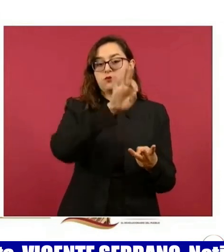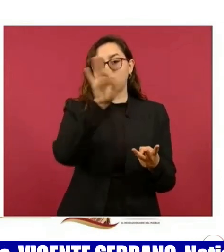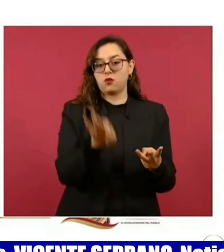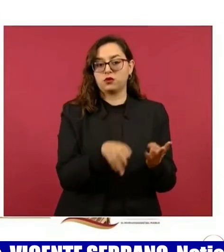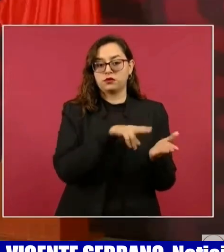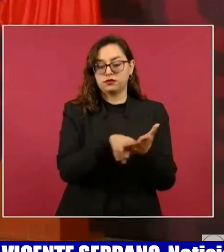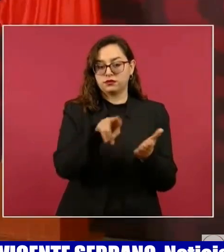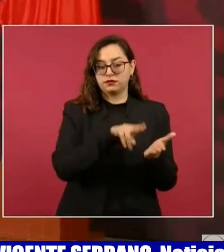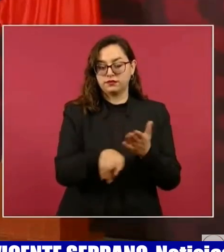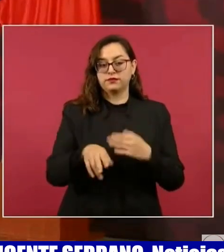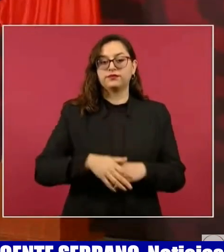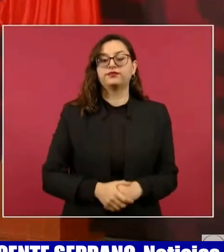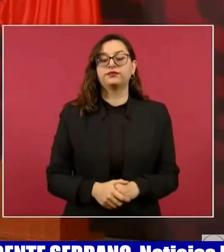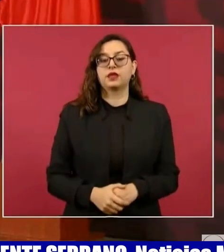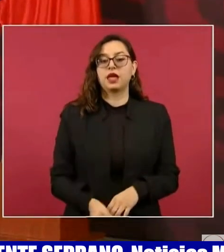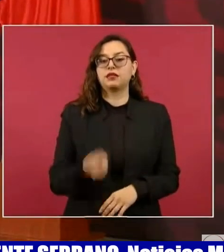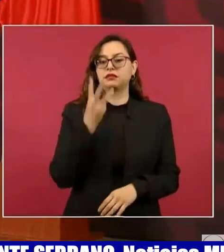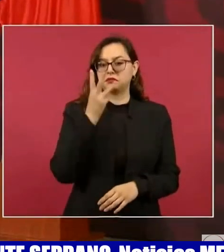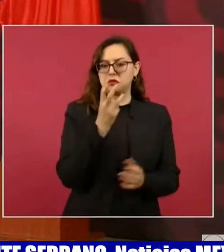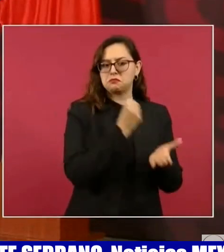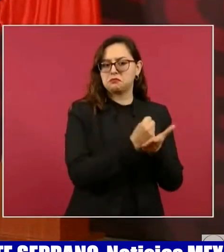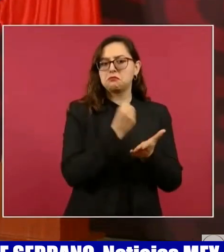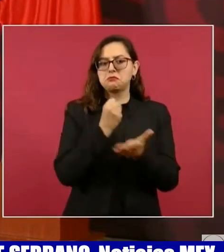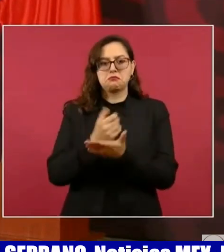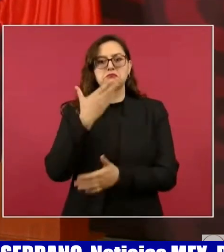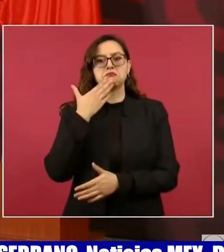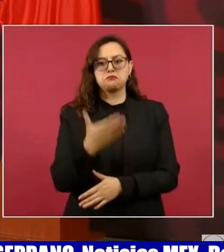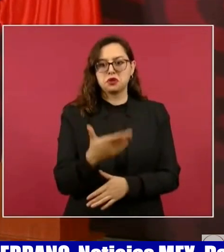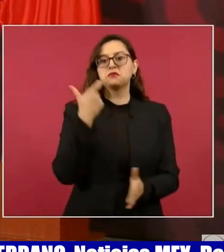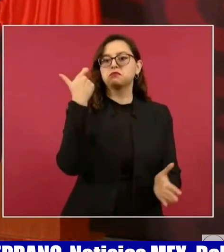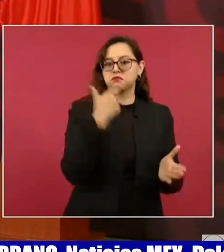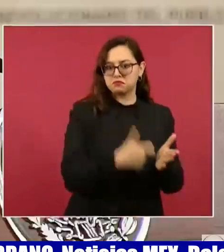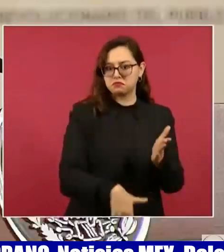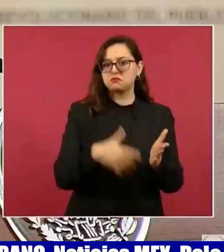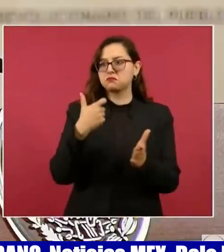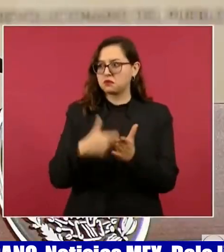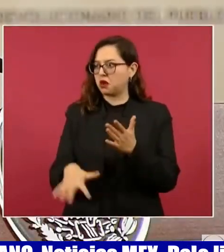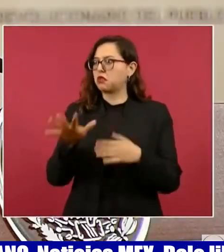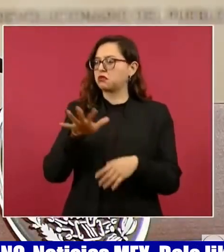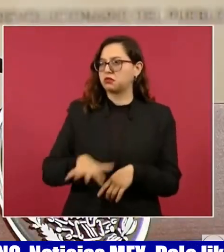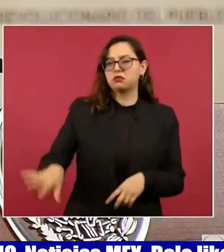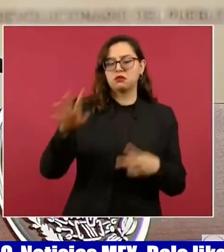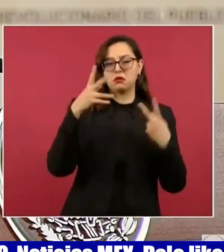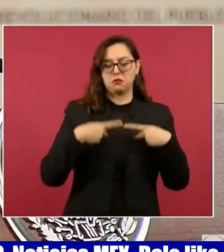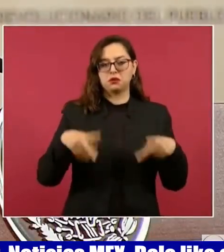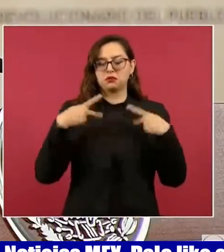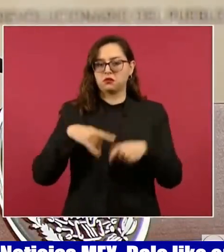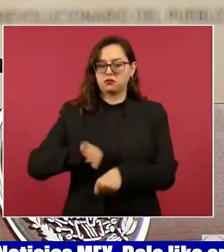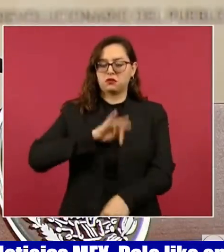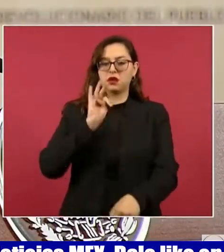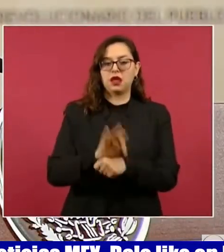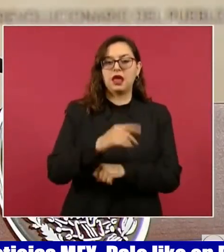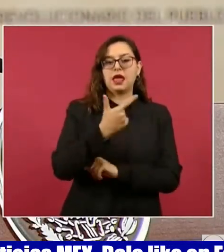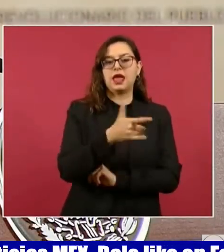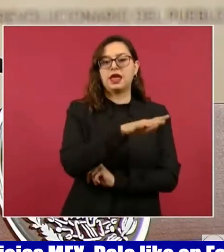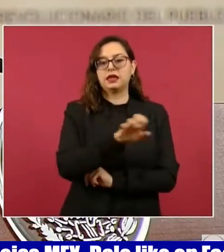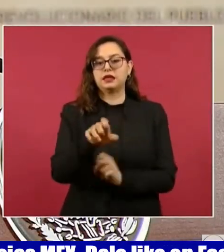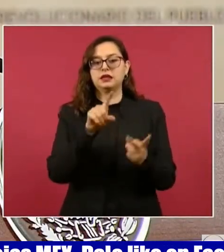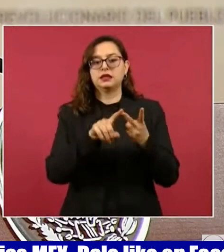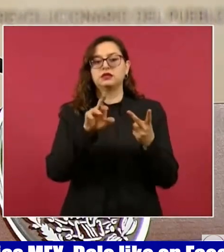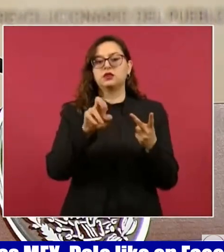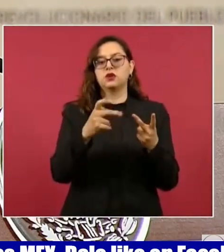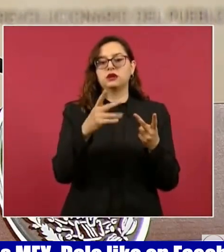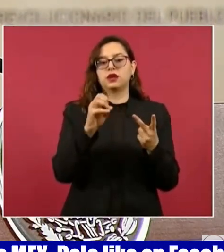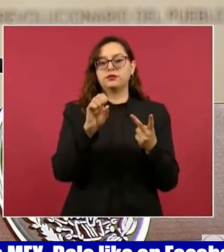diésel. Las tres marcas aliadas de los consumidores en esta semana que concluyó fue G500, Repsol y BP,